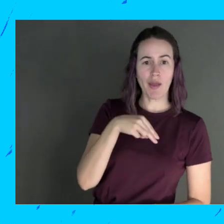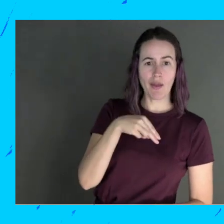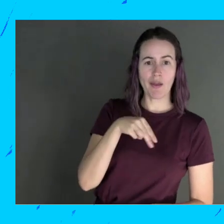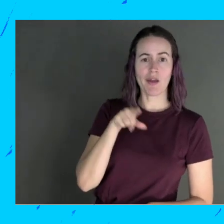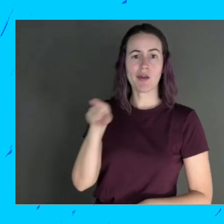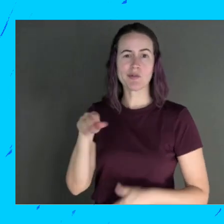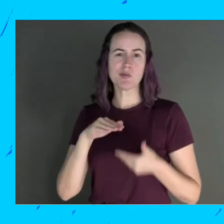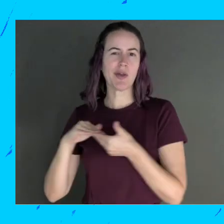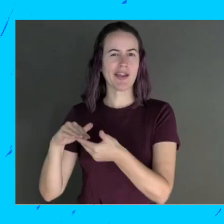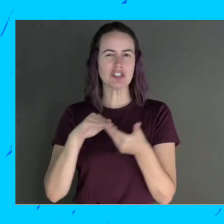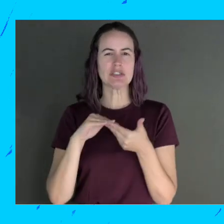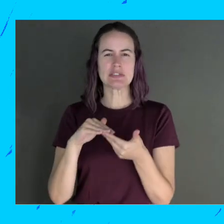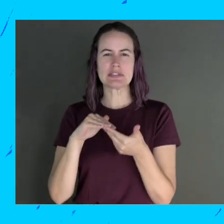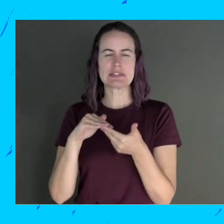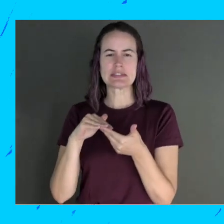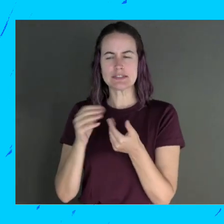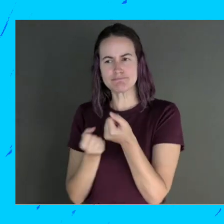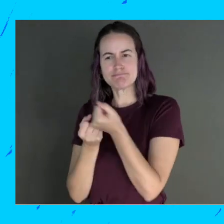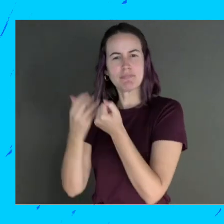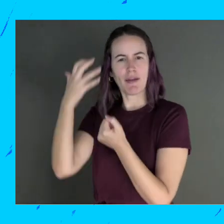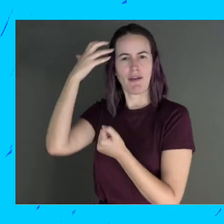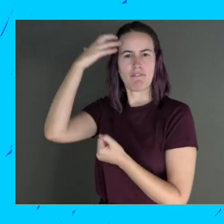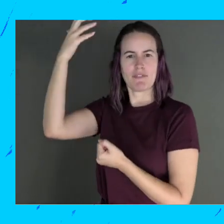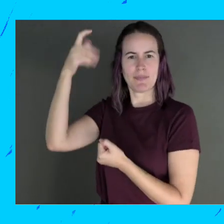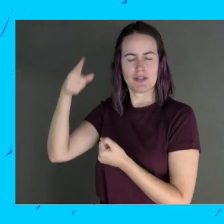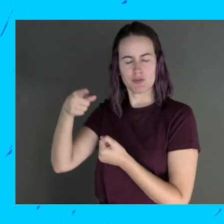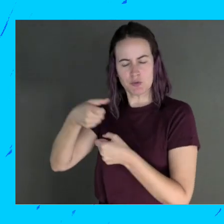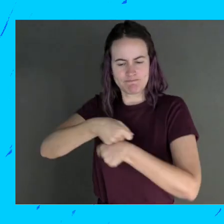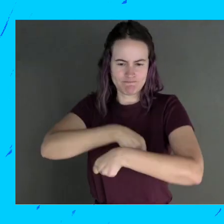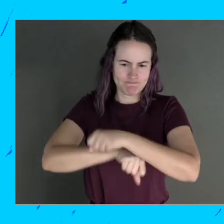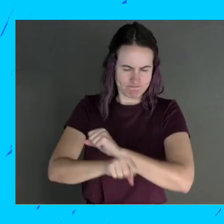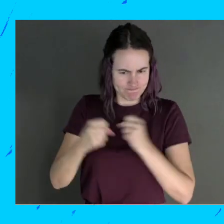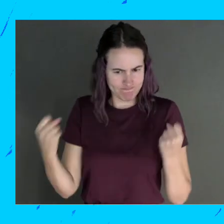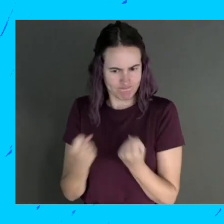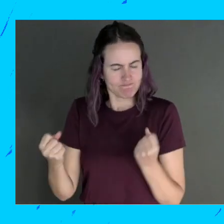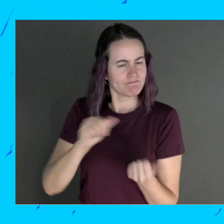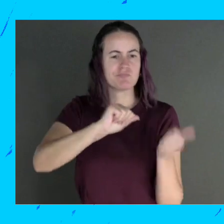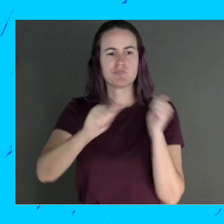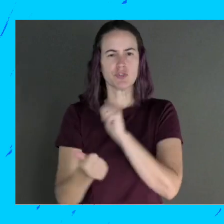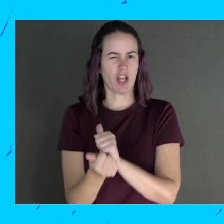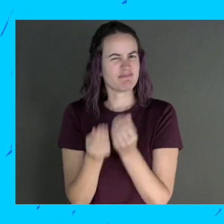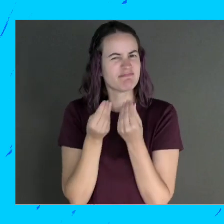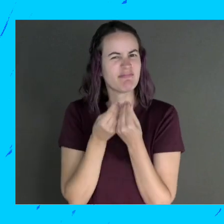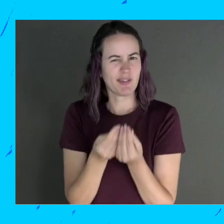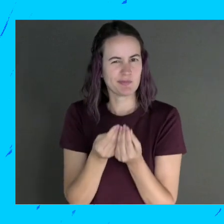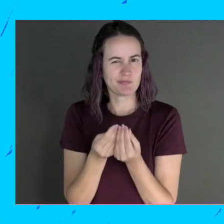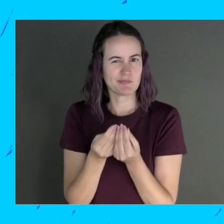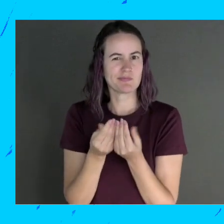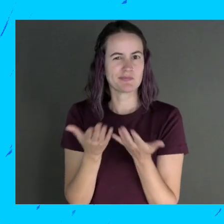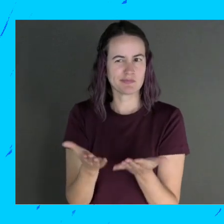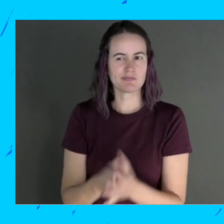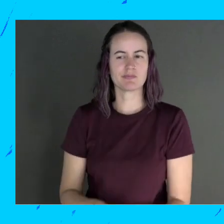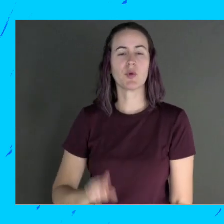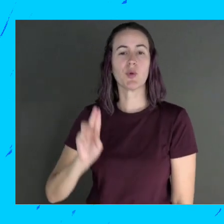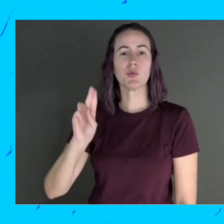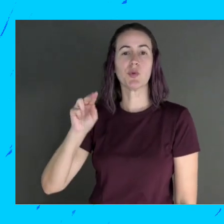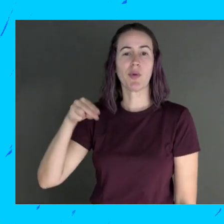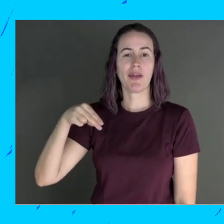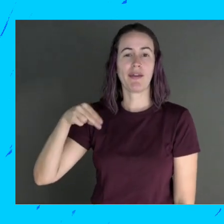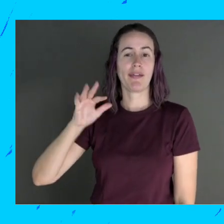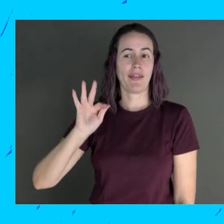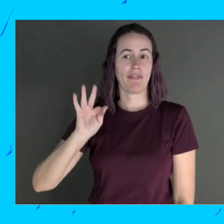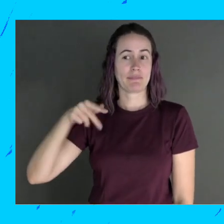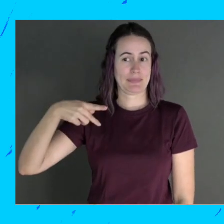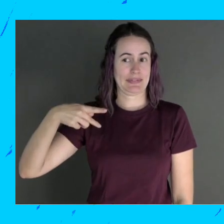¿Y cómo la ONU puede causar estos cambios en sus países? Vamos a empezar con